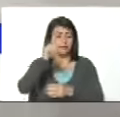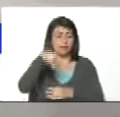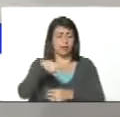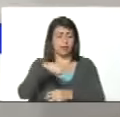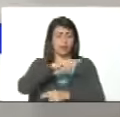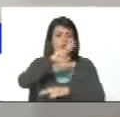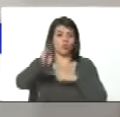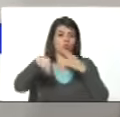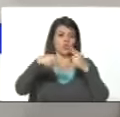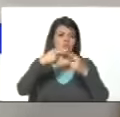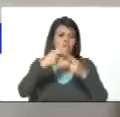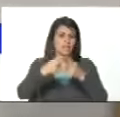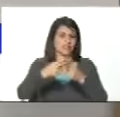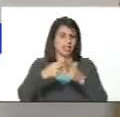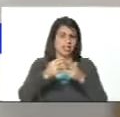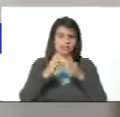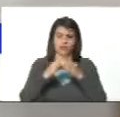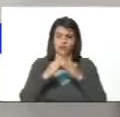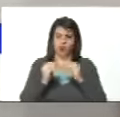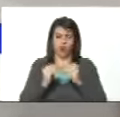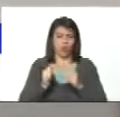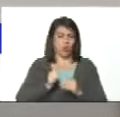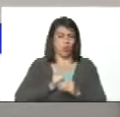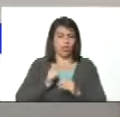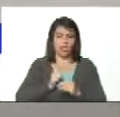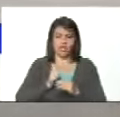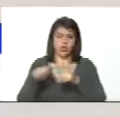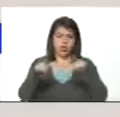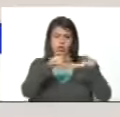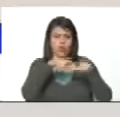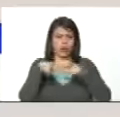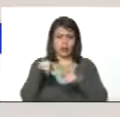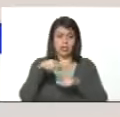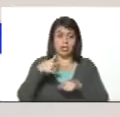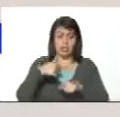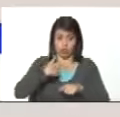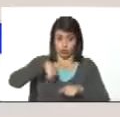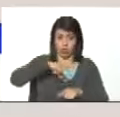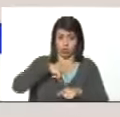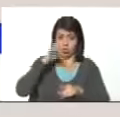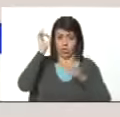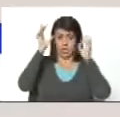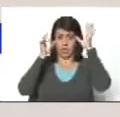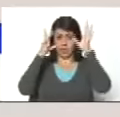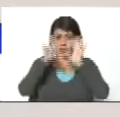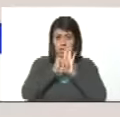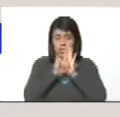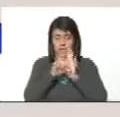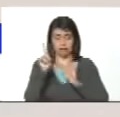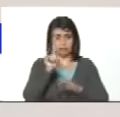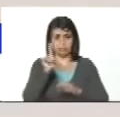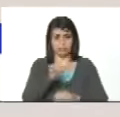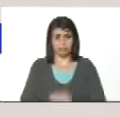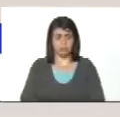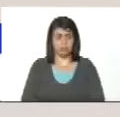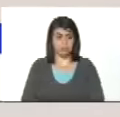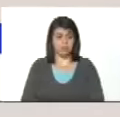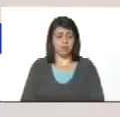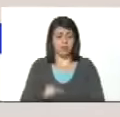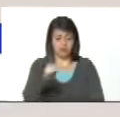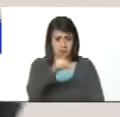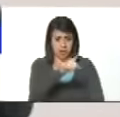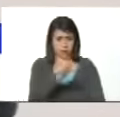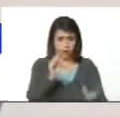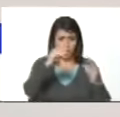son universales? No las inventamos nosotros. ellos estarían